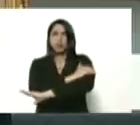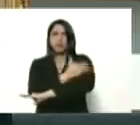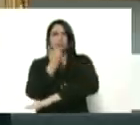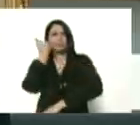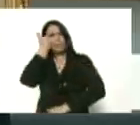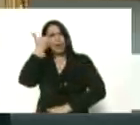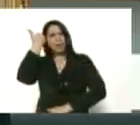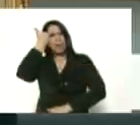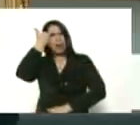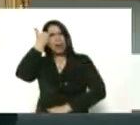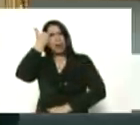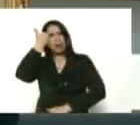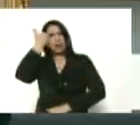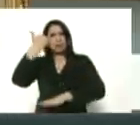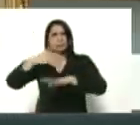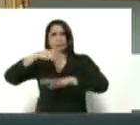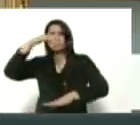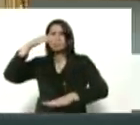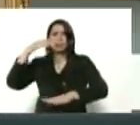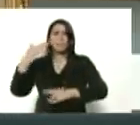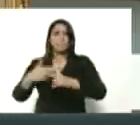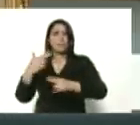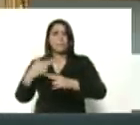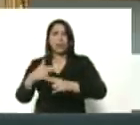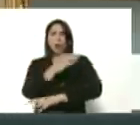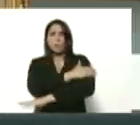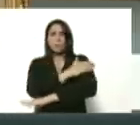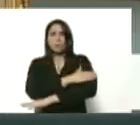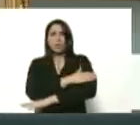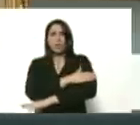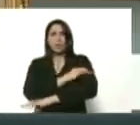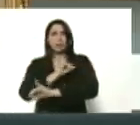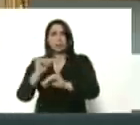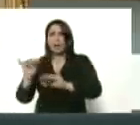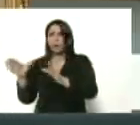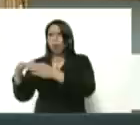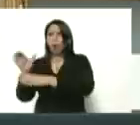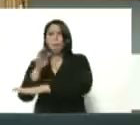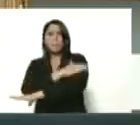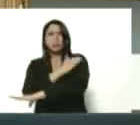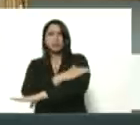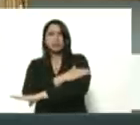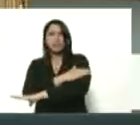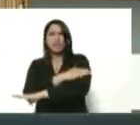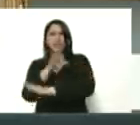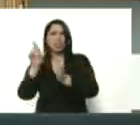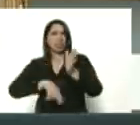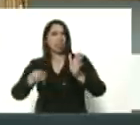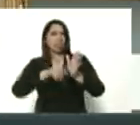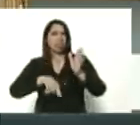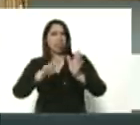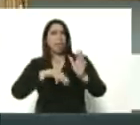de ultraderecha, ahí mismo le dieron credibilidad y empezaron a repetir mentiras